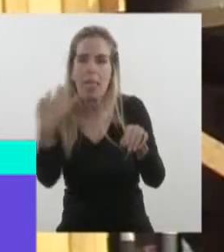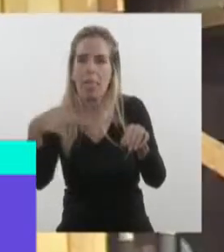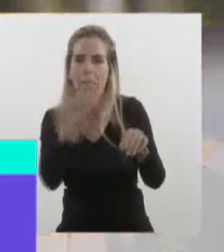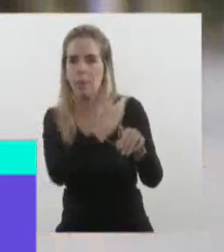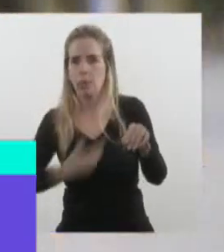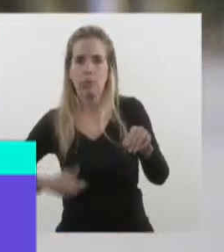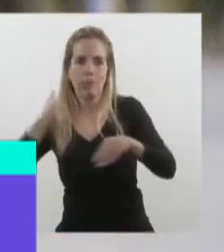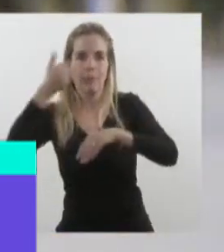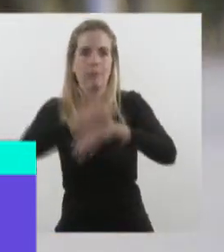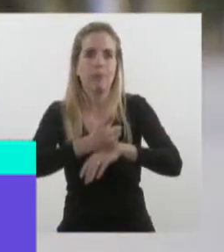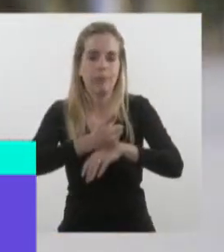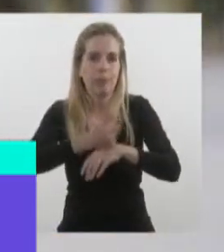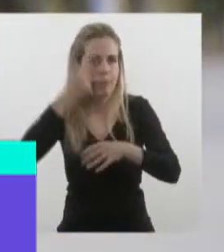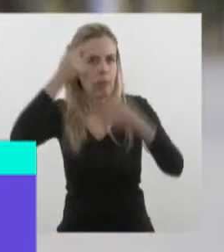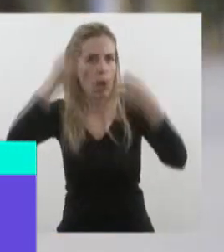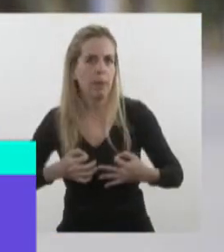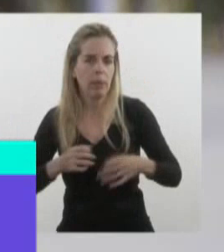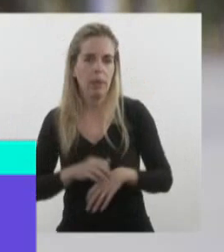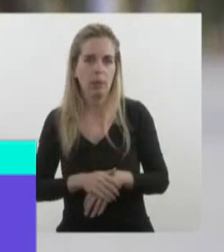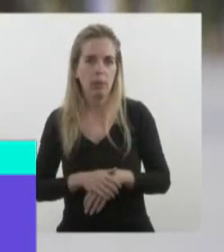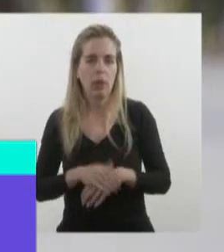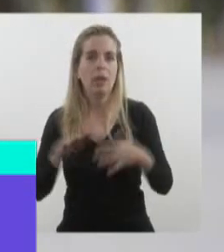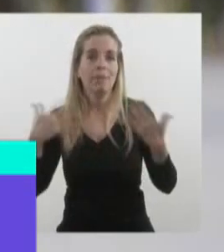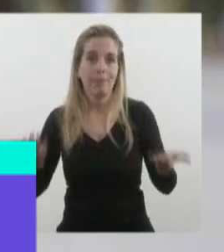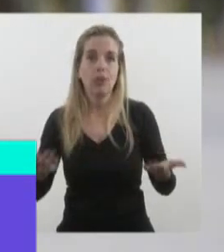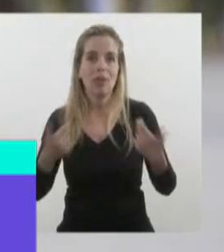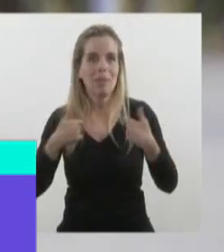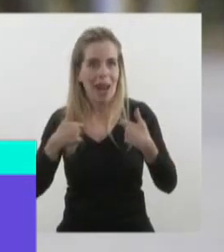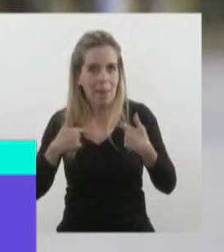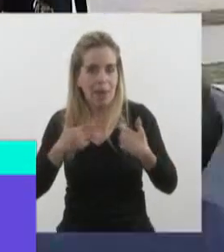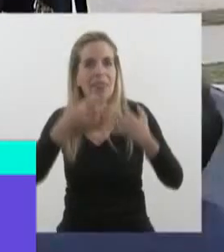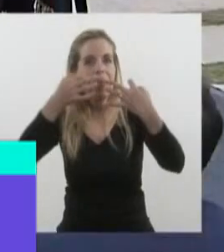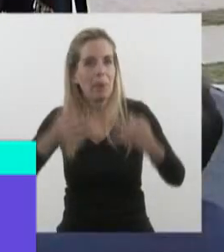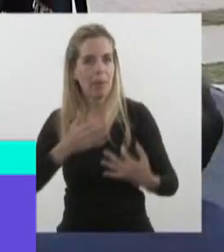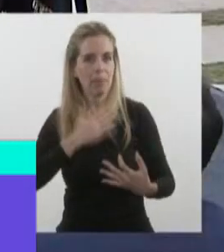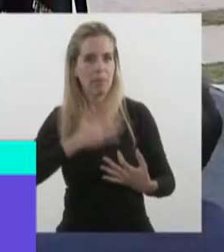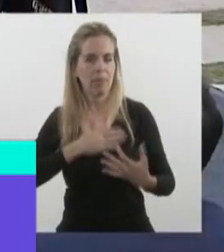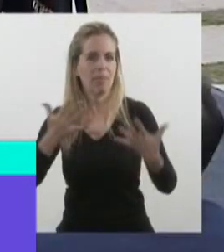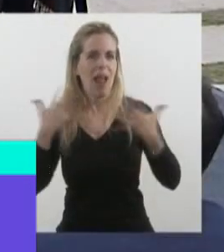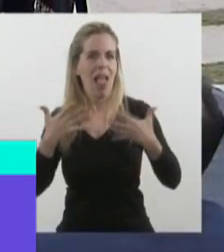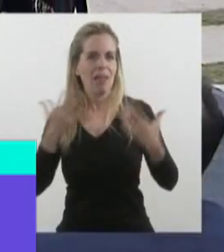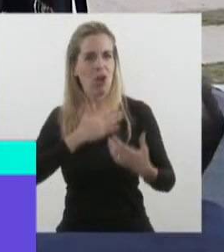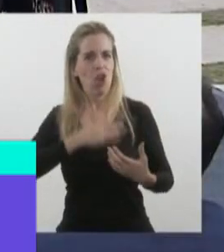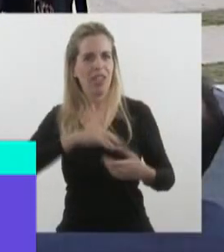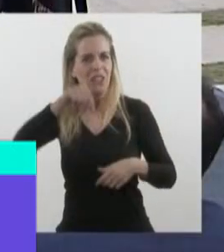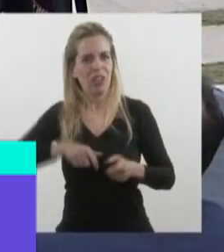estar, más convencidos que nunca. Entonces, para mí es una enorme alegría estar de hoy